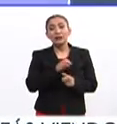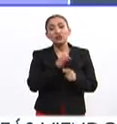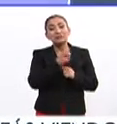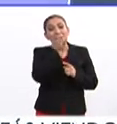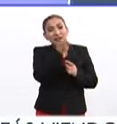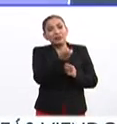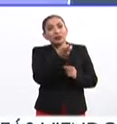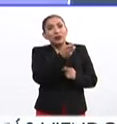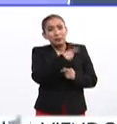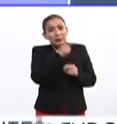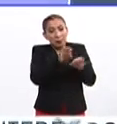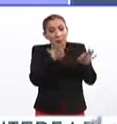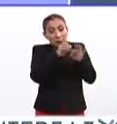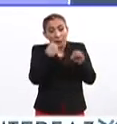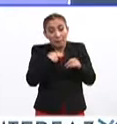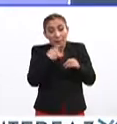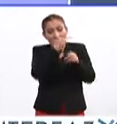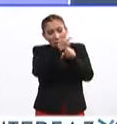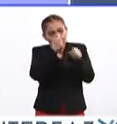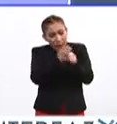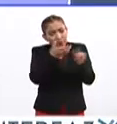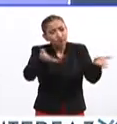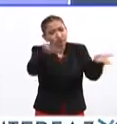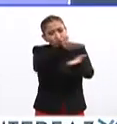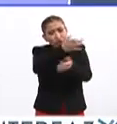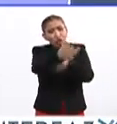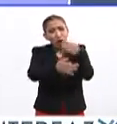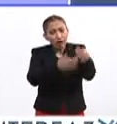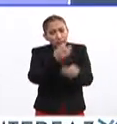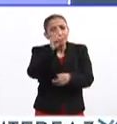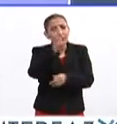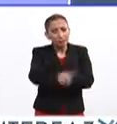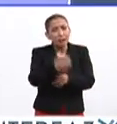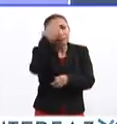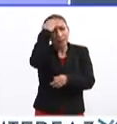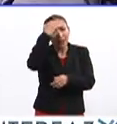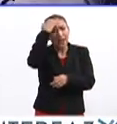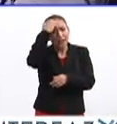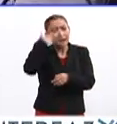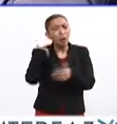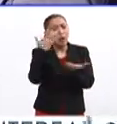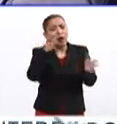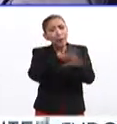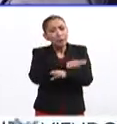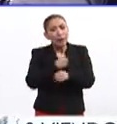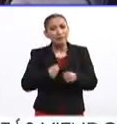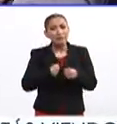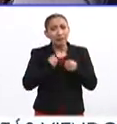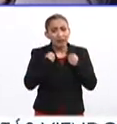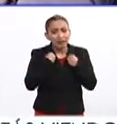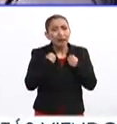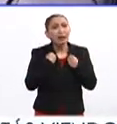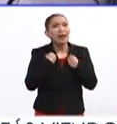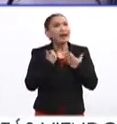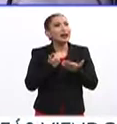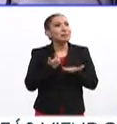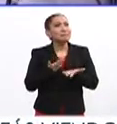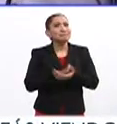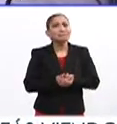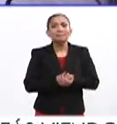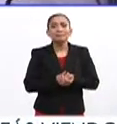eso es lo principal para mí, invitar a las personas. Realmente es una experiencia que te cambia la vida, que